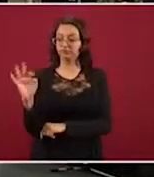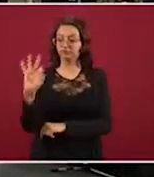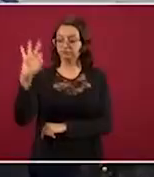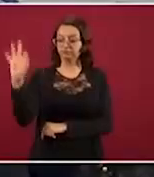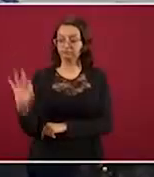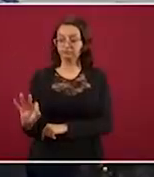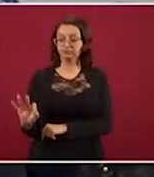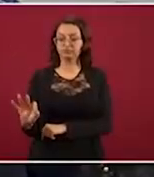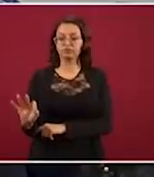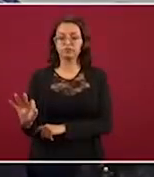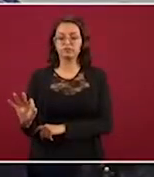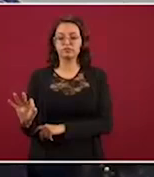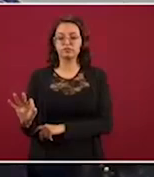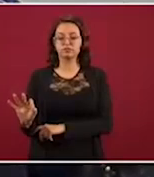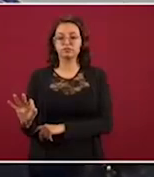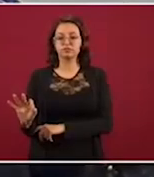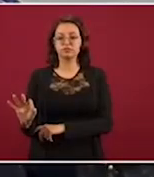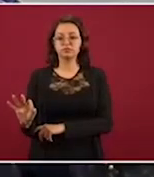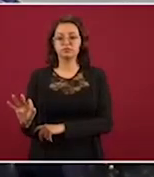25%,